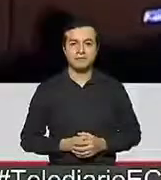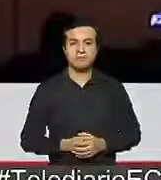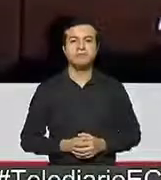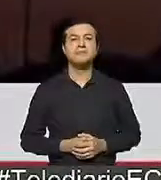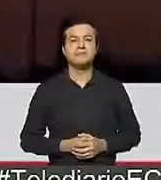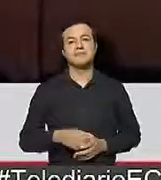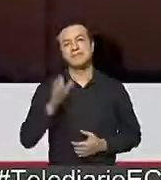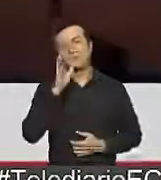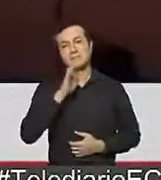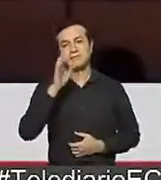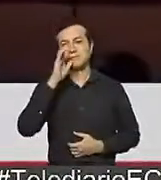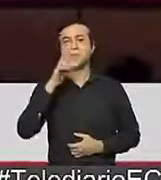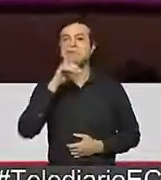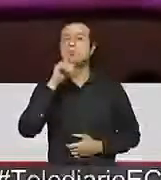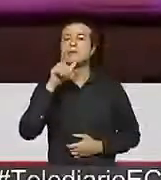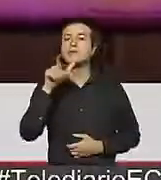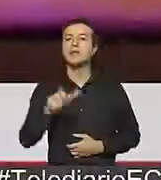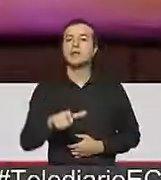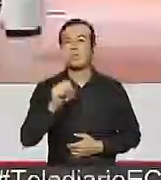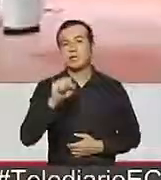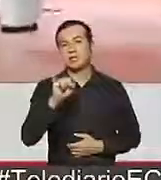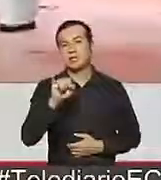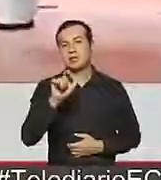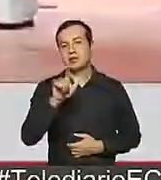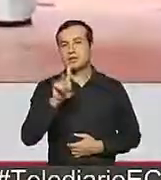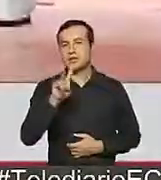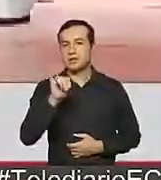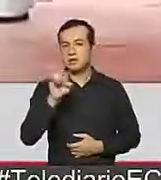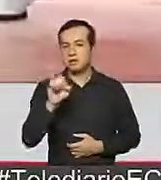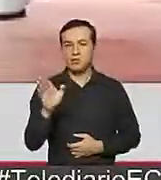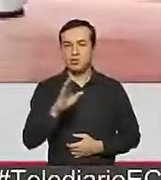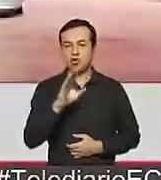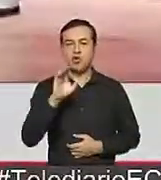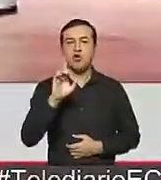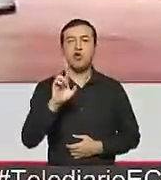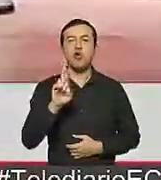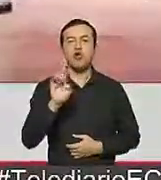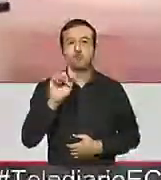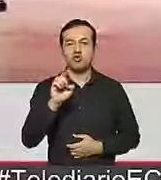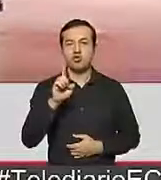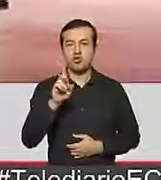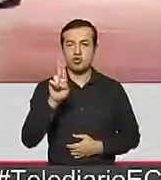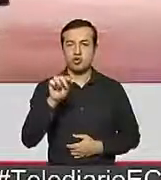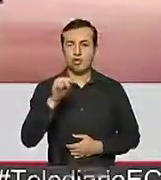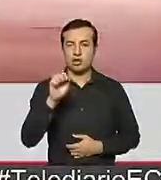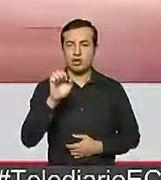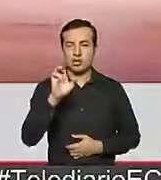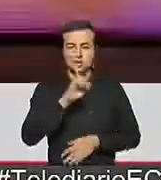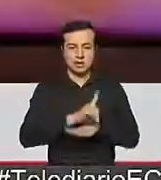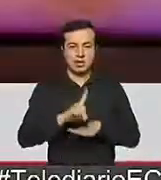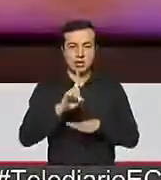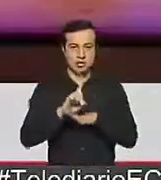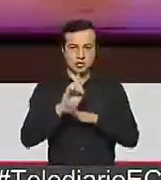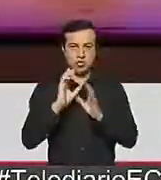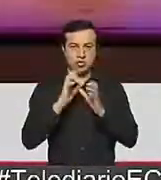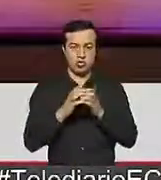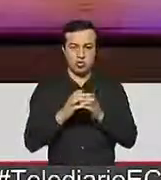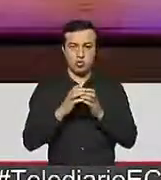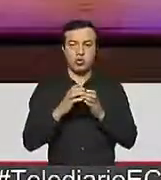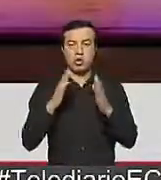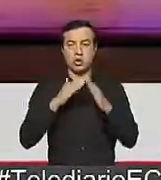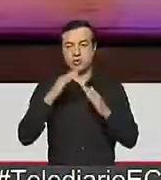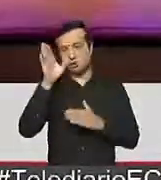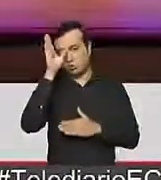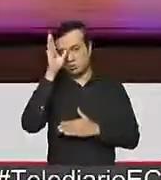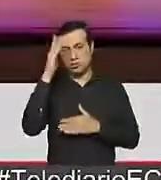Con la canción de Quien Fuera de Silvio Rodríguez, el director Juan Carlos Urrutia del coro de la Casa de la Cultura Núcleo del Guayas aperturó